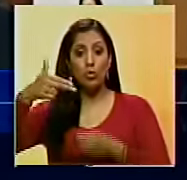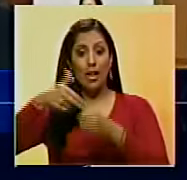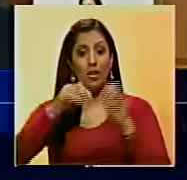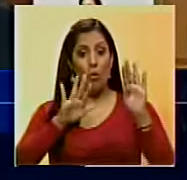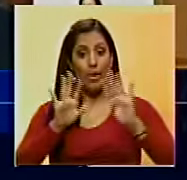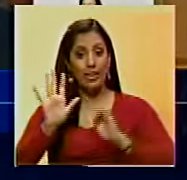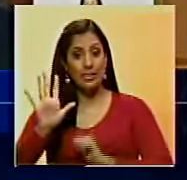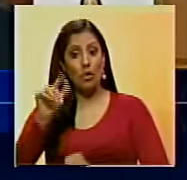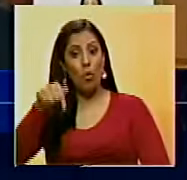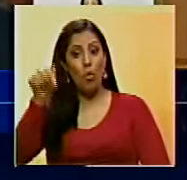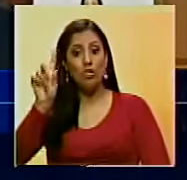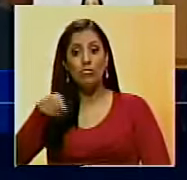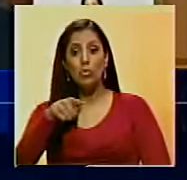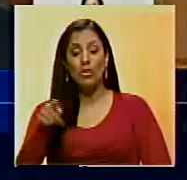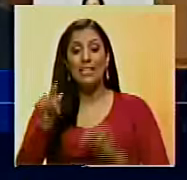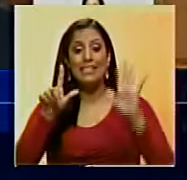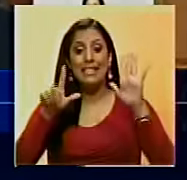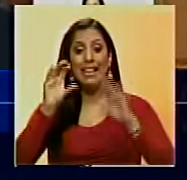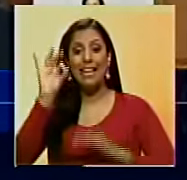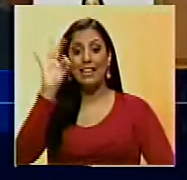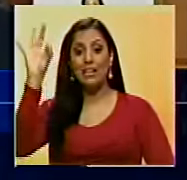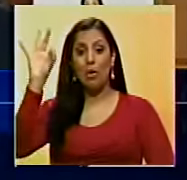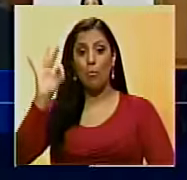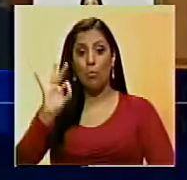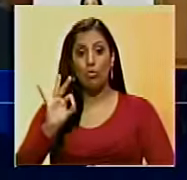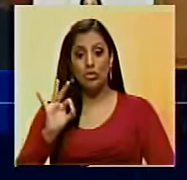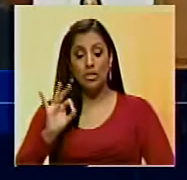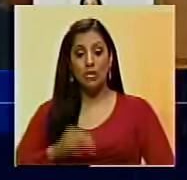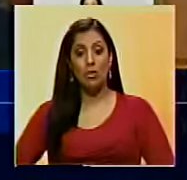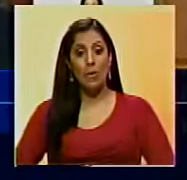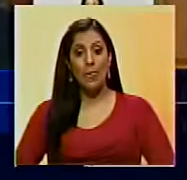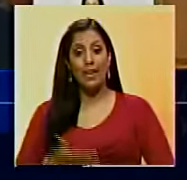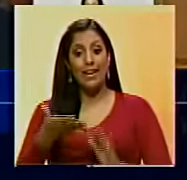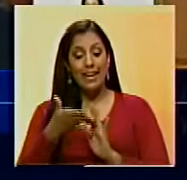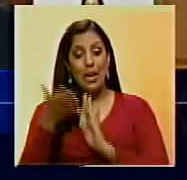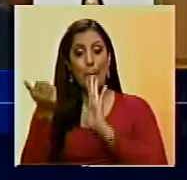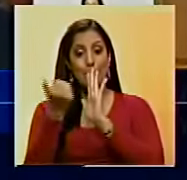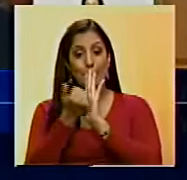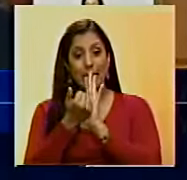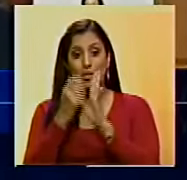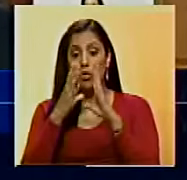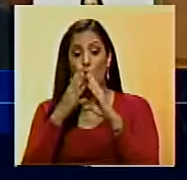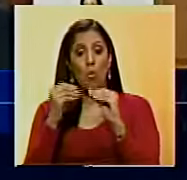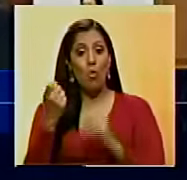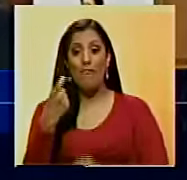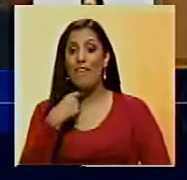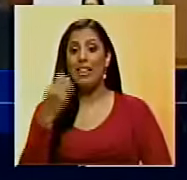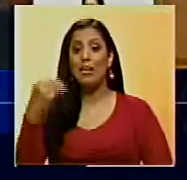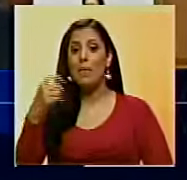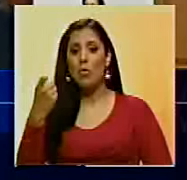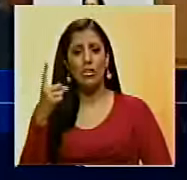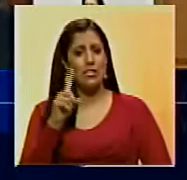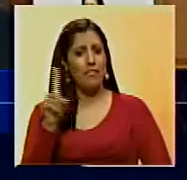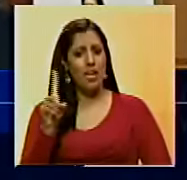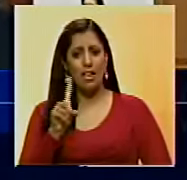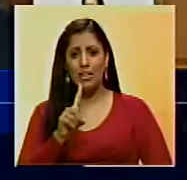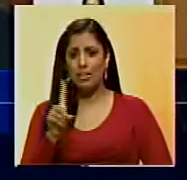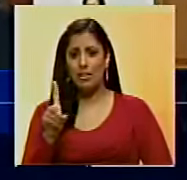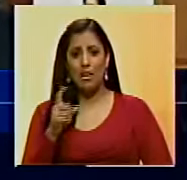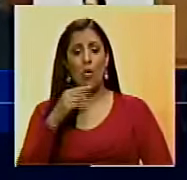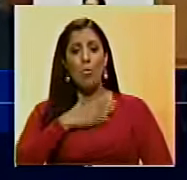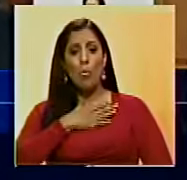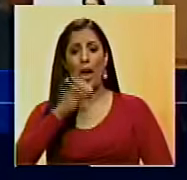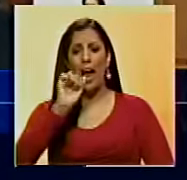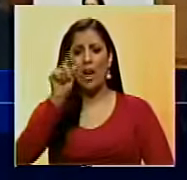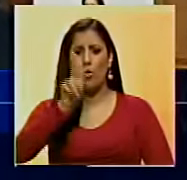95 hoy. El 70%, producto de los precios, pues. Y no le hace falta, no le hace falta a su